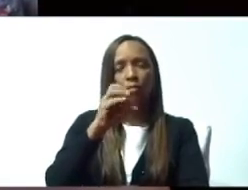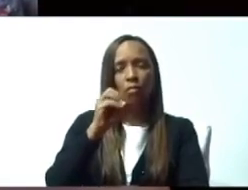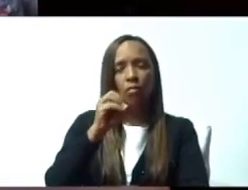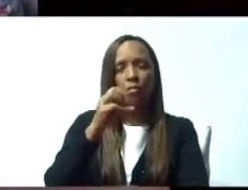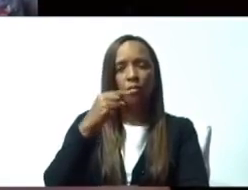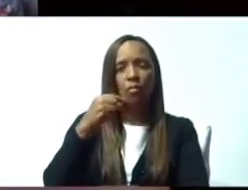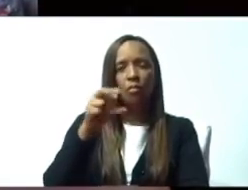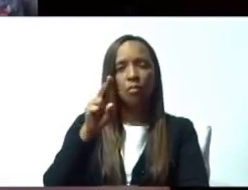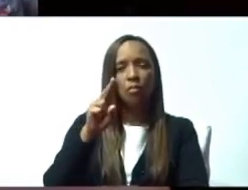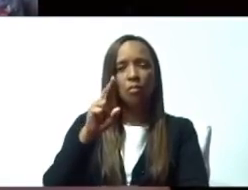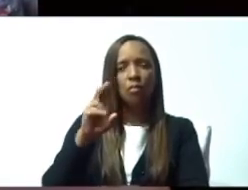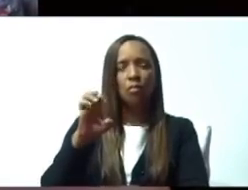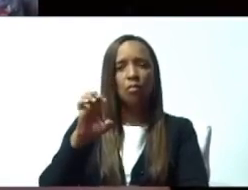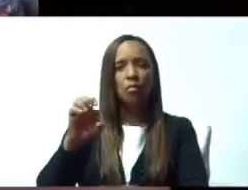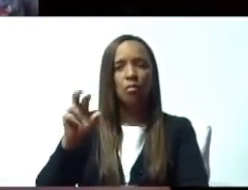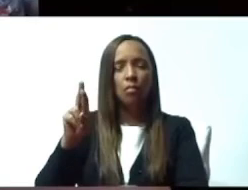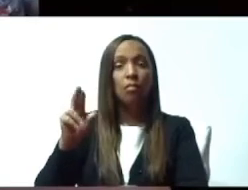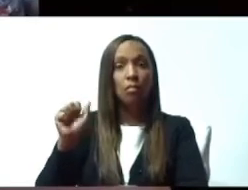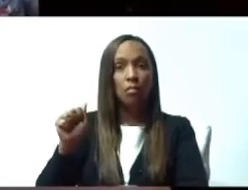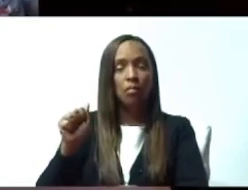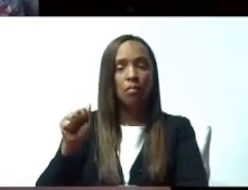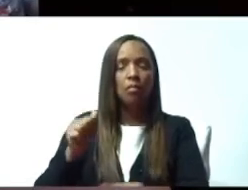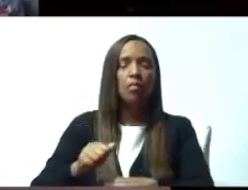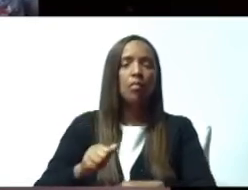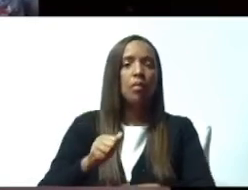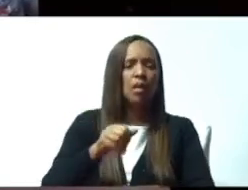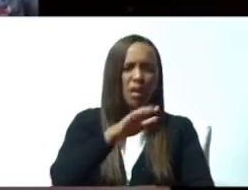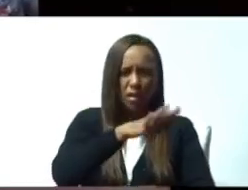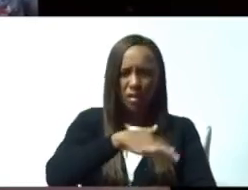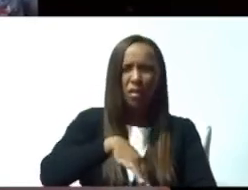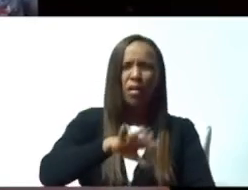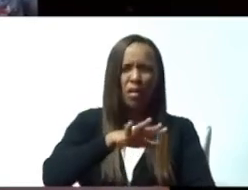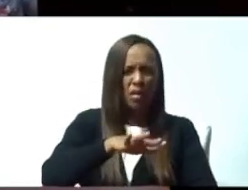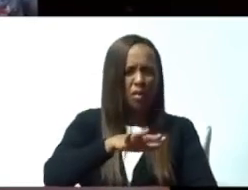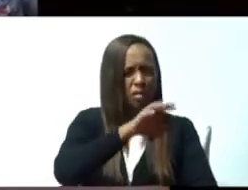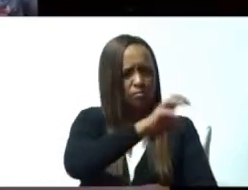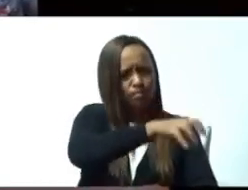presidente en su mirada le recomiende